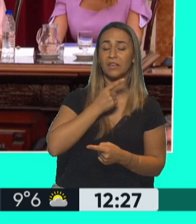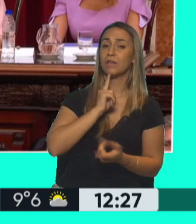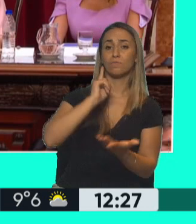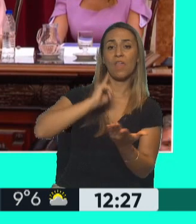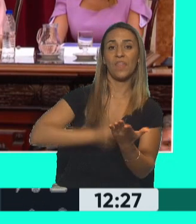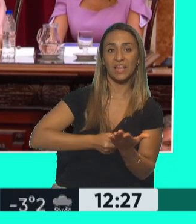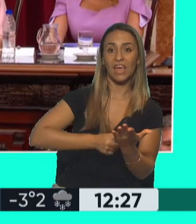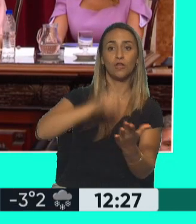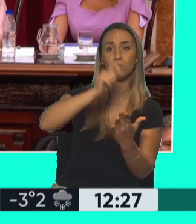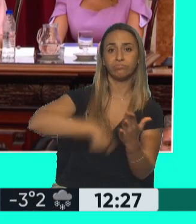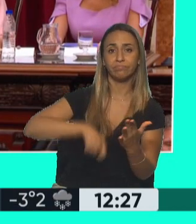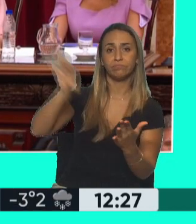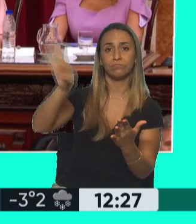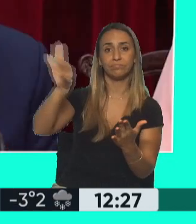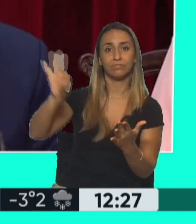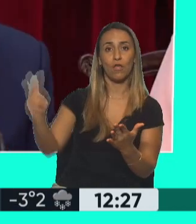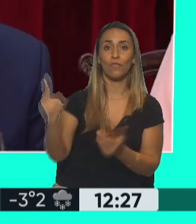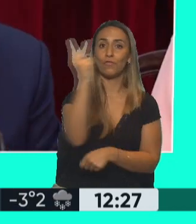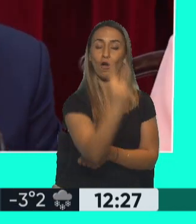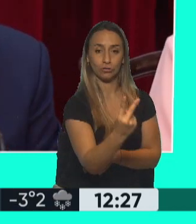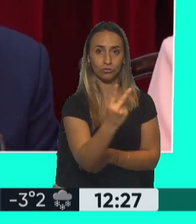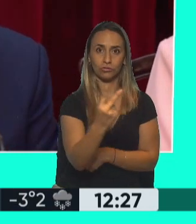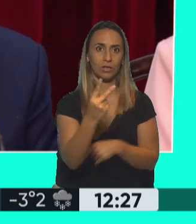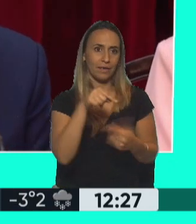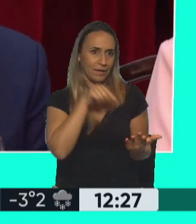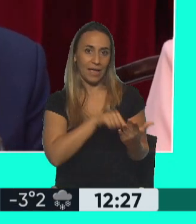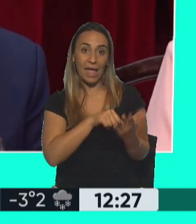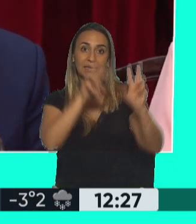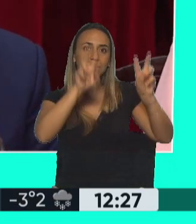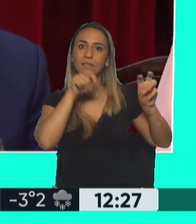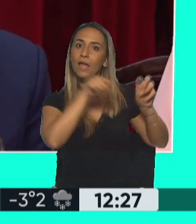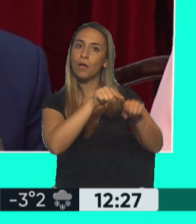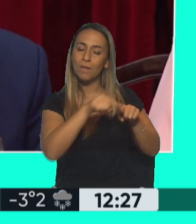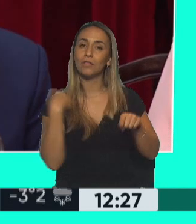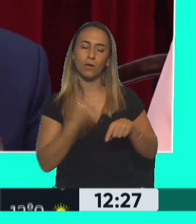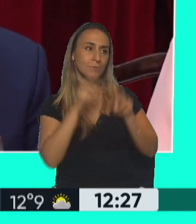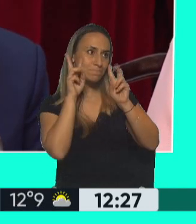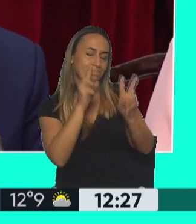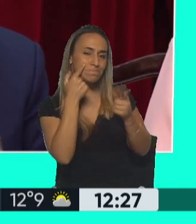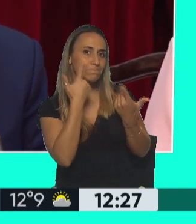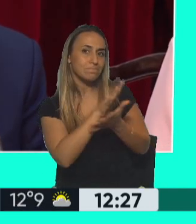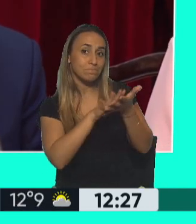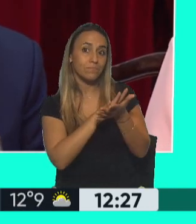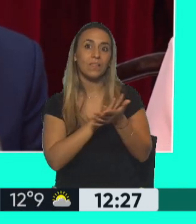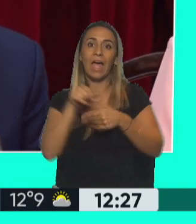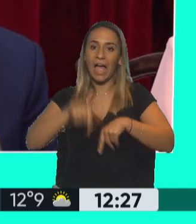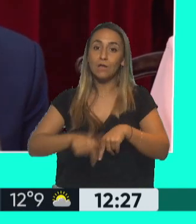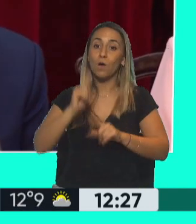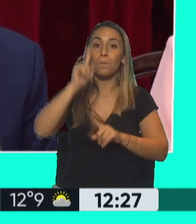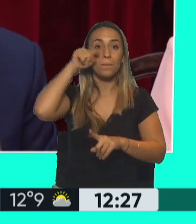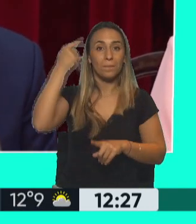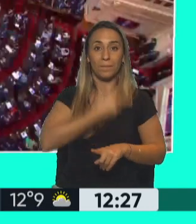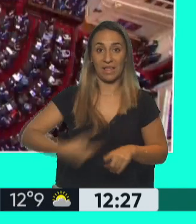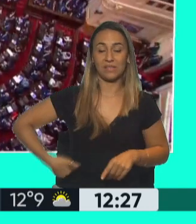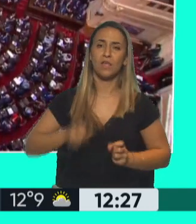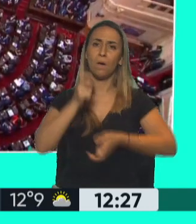gravedad institucional y cómo ese tema de la justicia hoy importa a toda la Argentina. En esa segunda parte hubo calor, vehemencia,